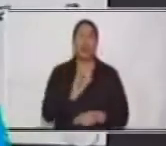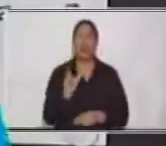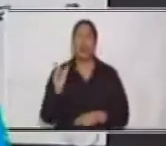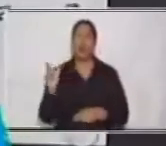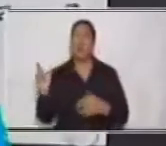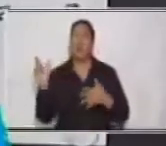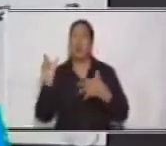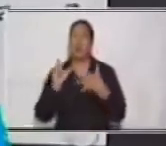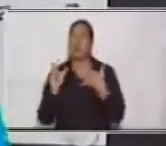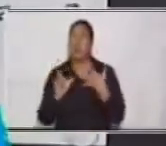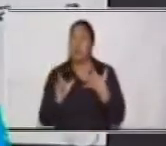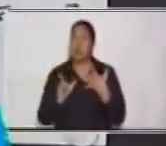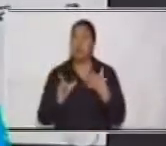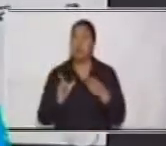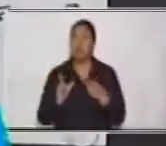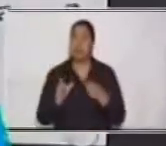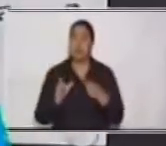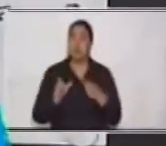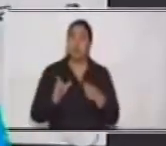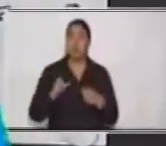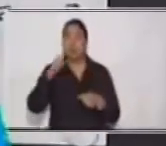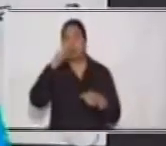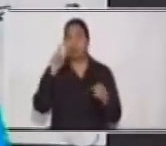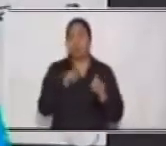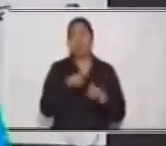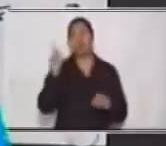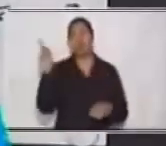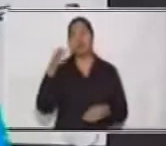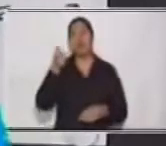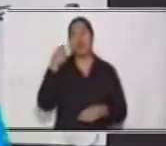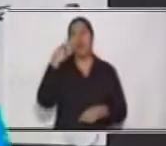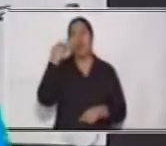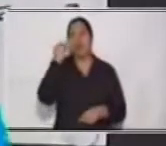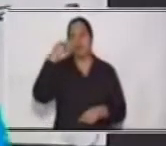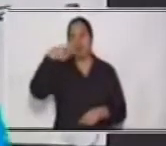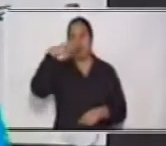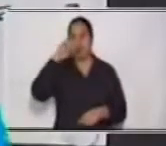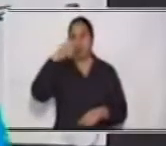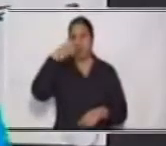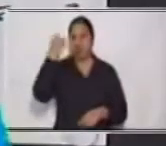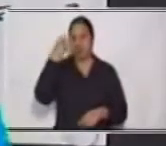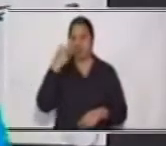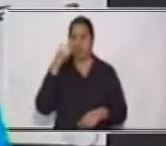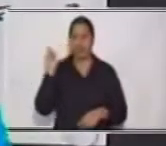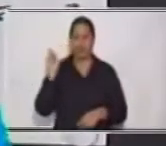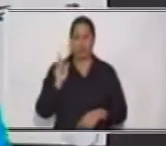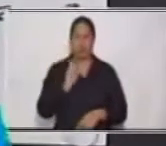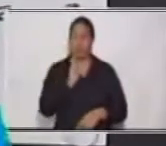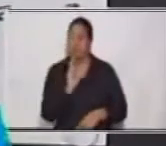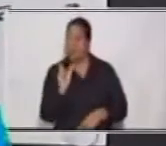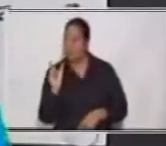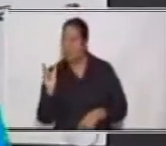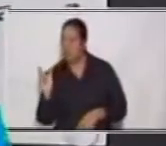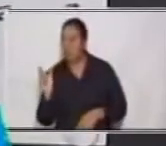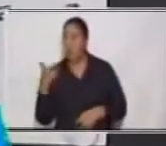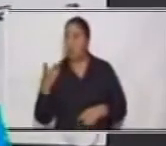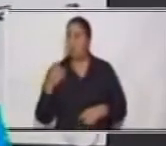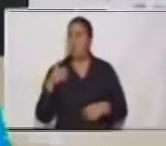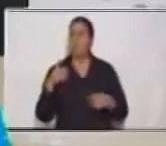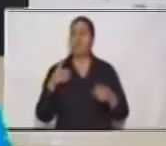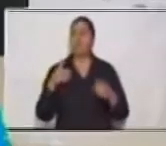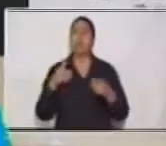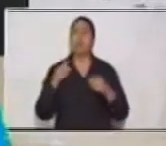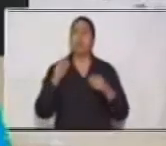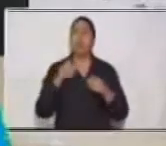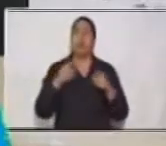características también de las asíntotas. Entonces tenemos las ecuaciones cuando una hipérbola viene en el eje X y